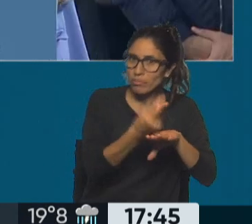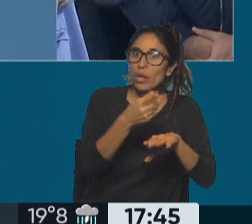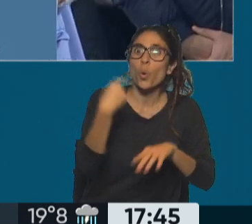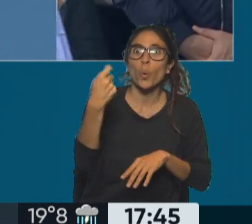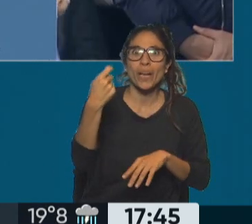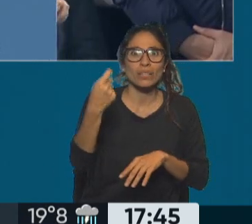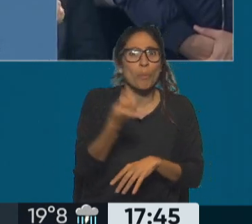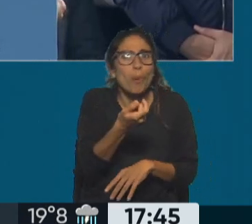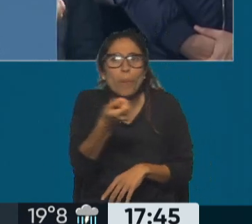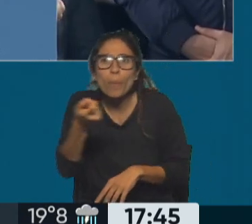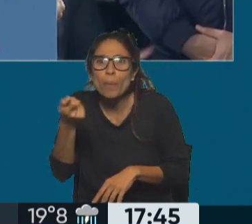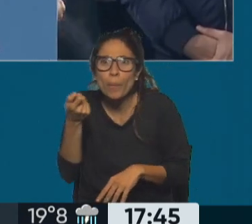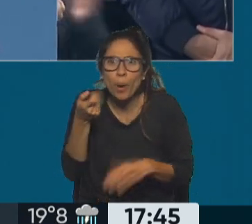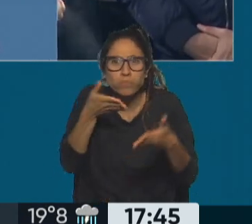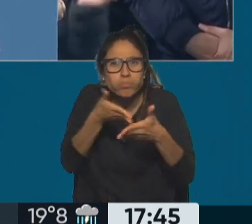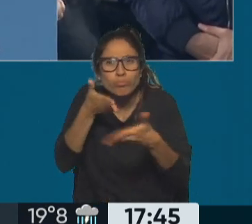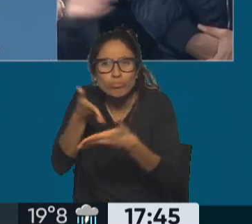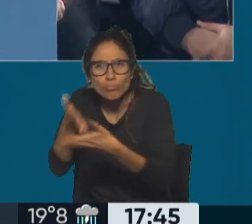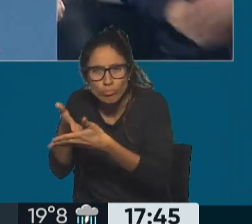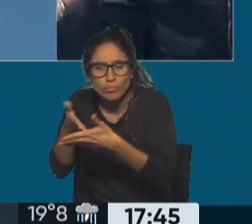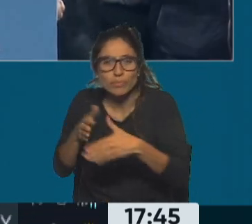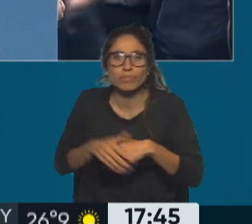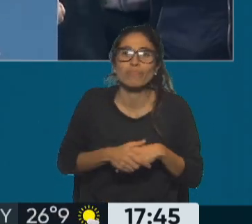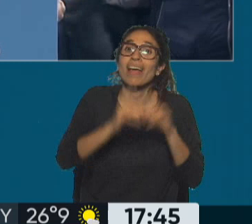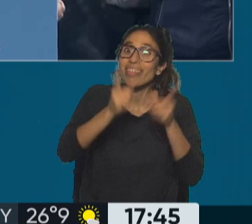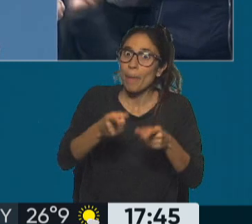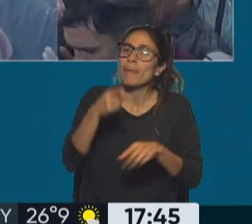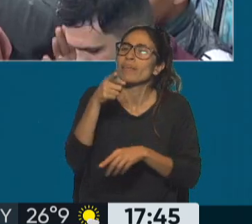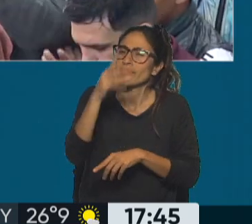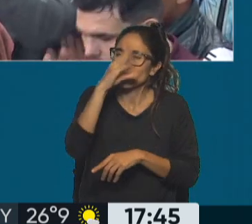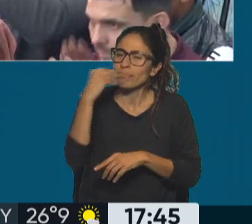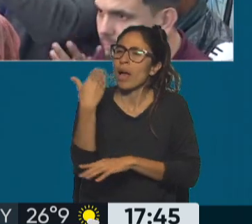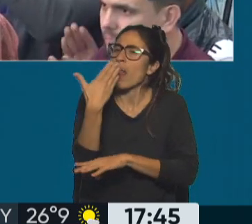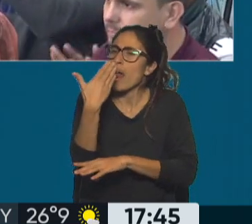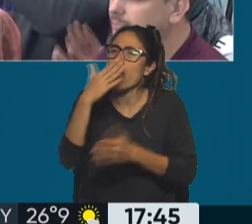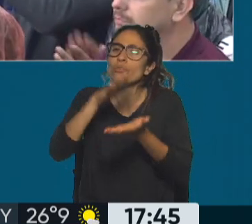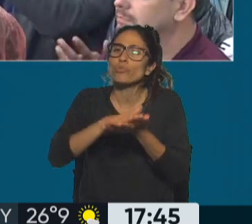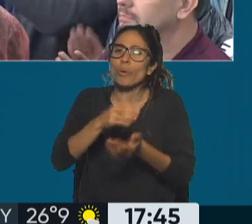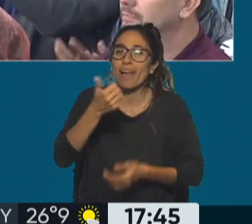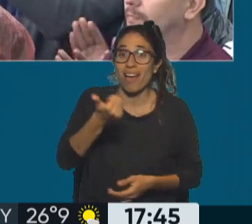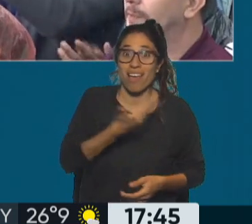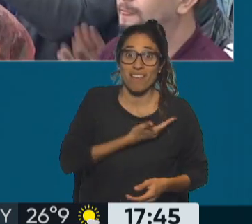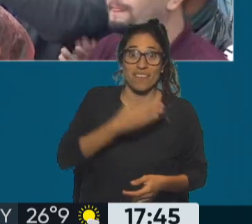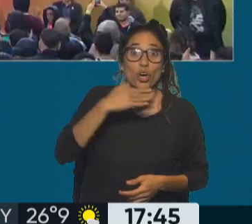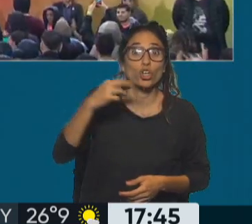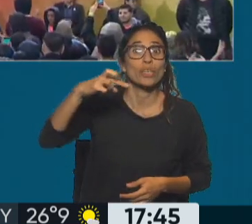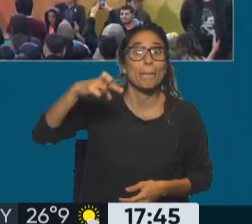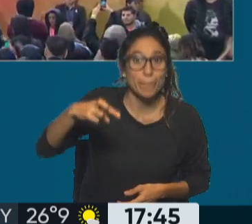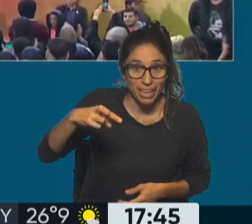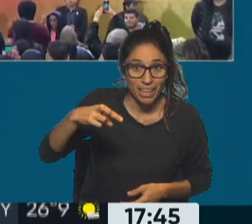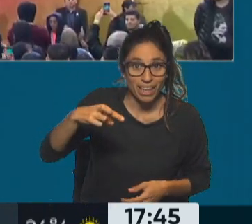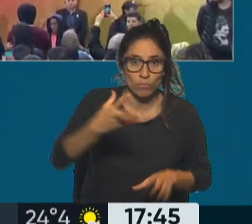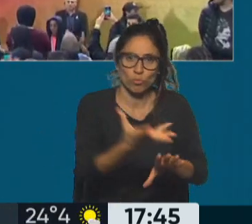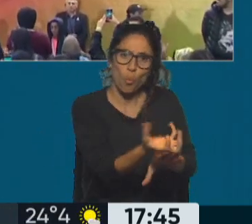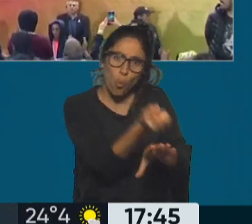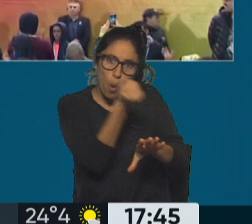claramente todo eso, ¿cuál es tu opinión al respecto en lo que refiere a esta idea de remarcar la recuperación del sistema previsional argentino con un ANSES